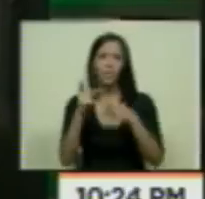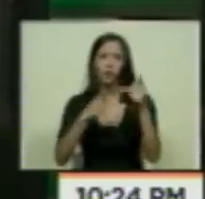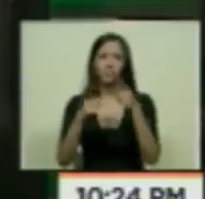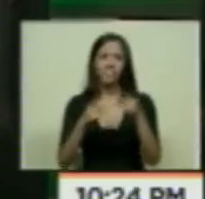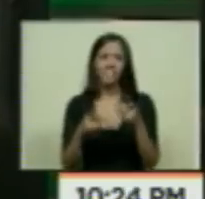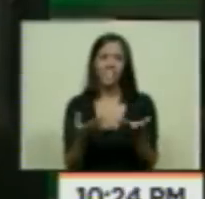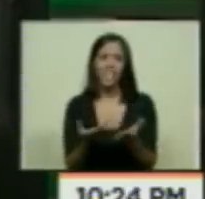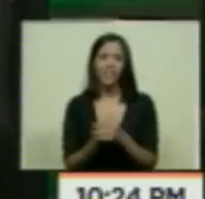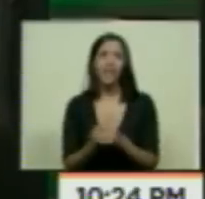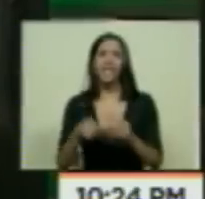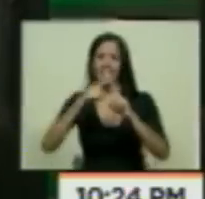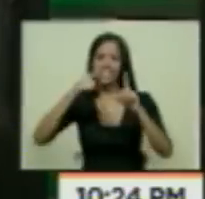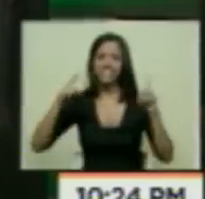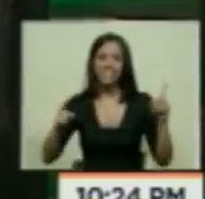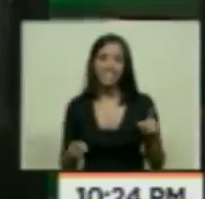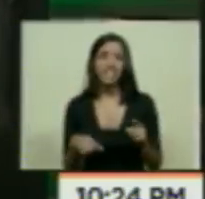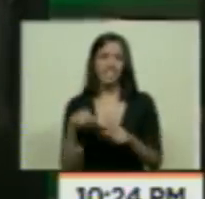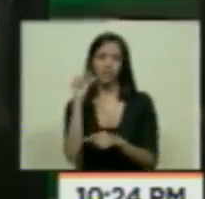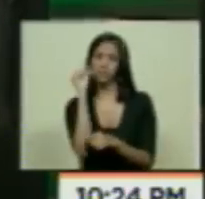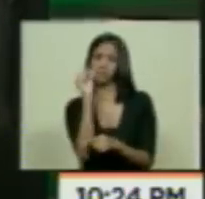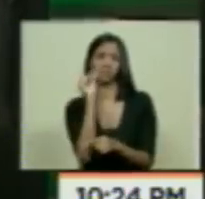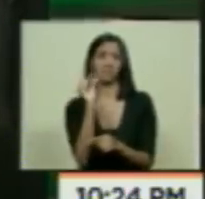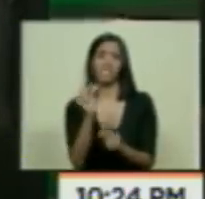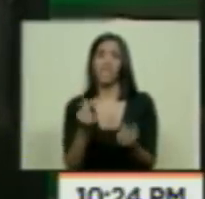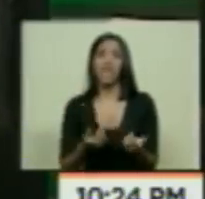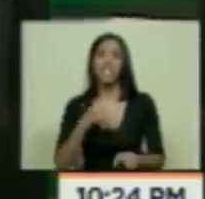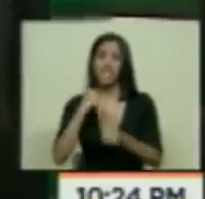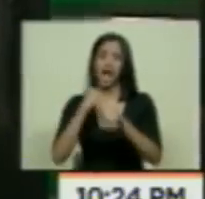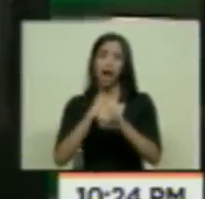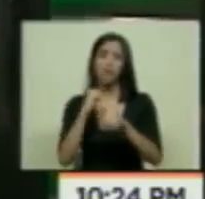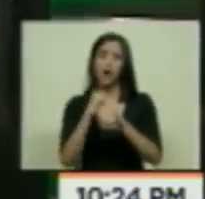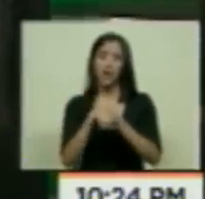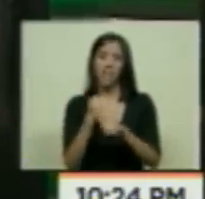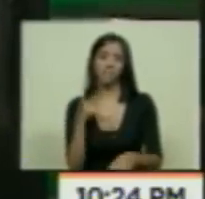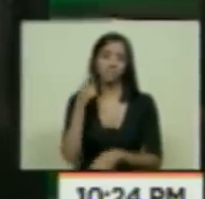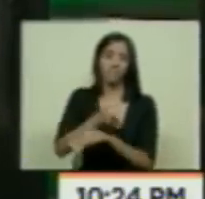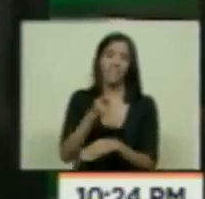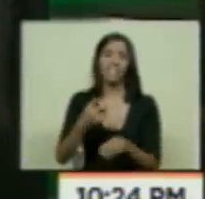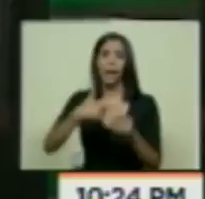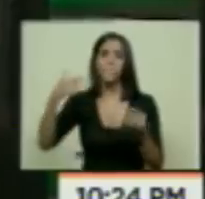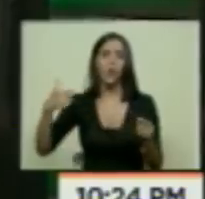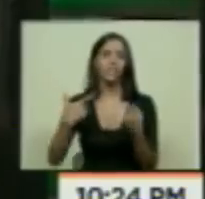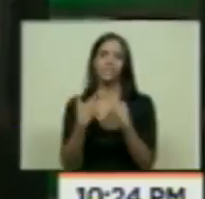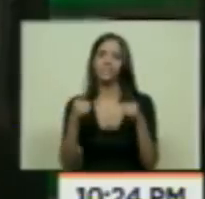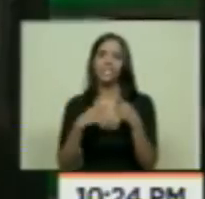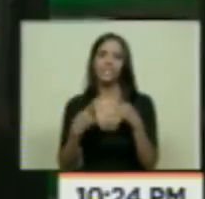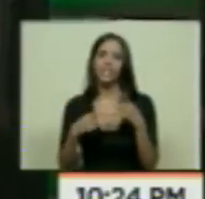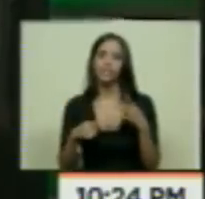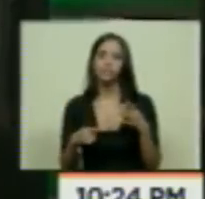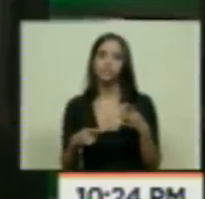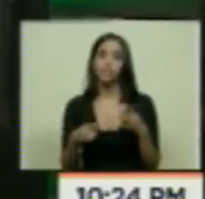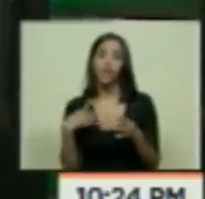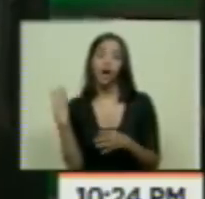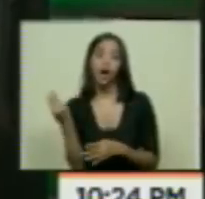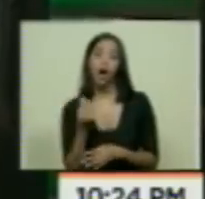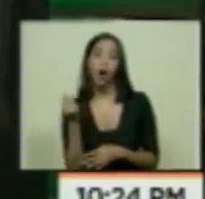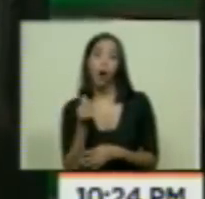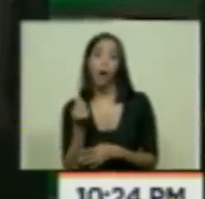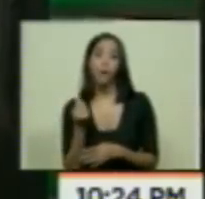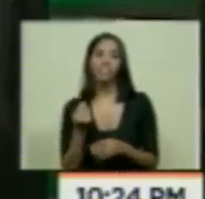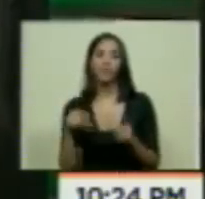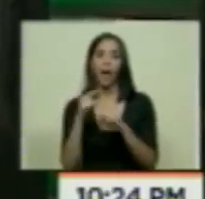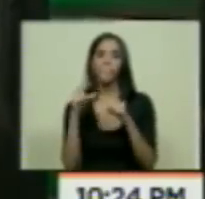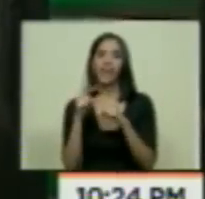coste energético, casi nulo coste laboral, impositivo, de transporte, etcétera? ¿Cómo, y aquí dice una